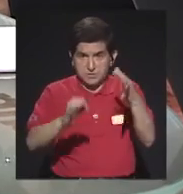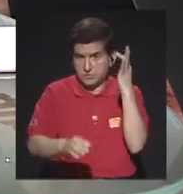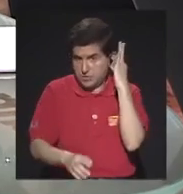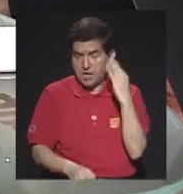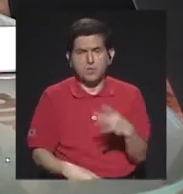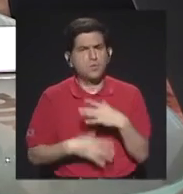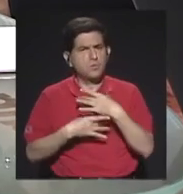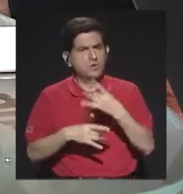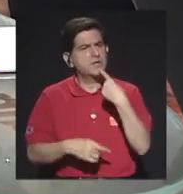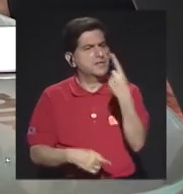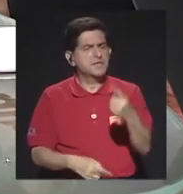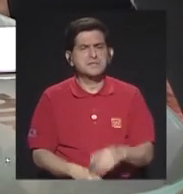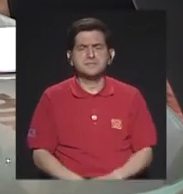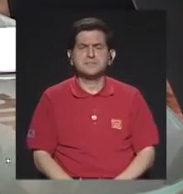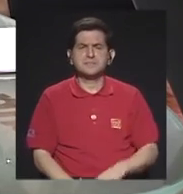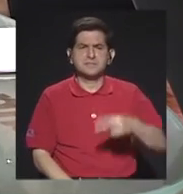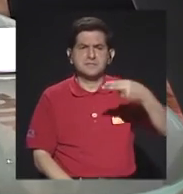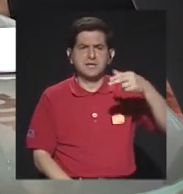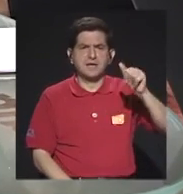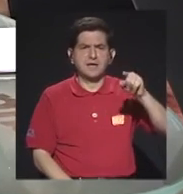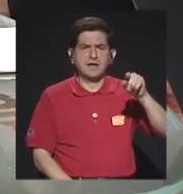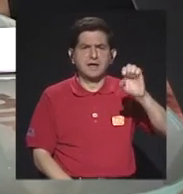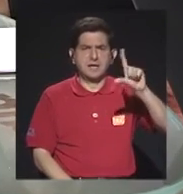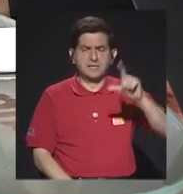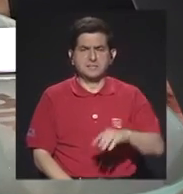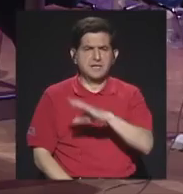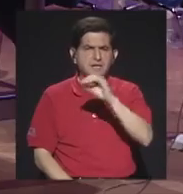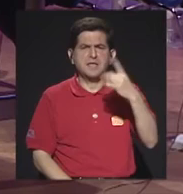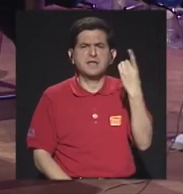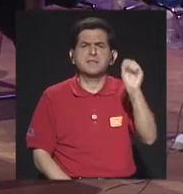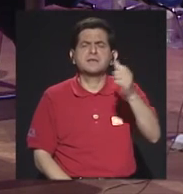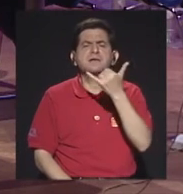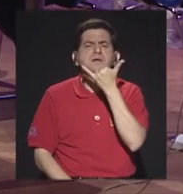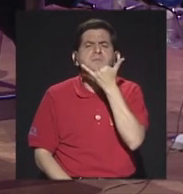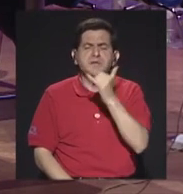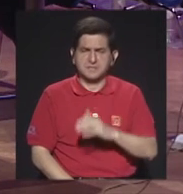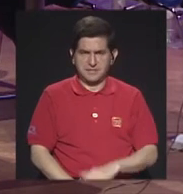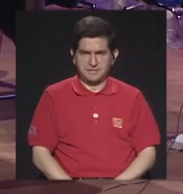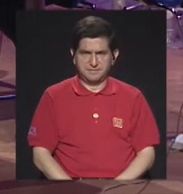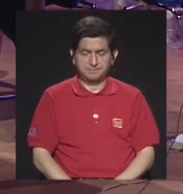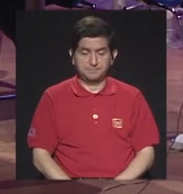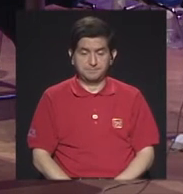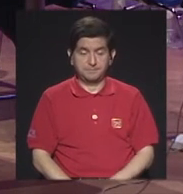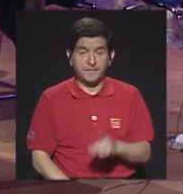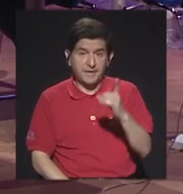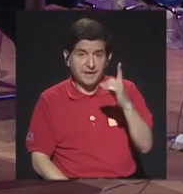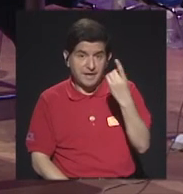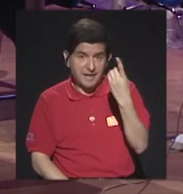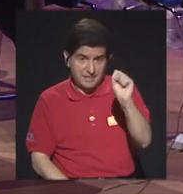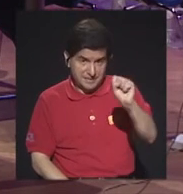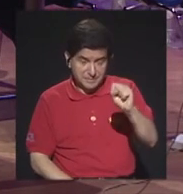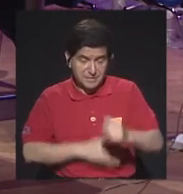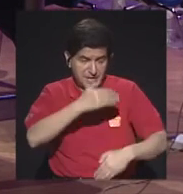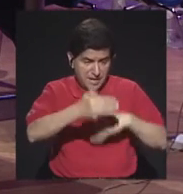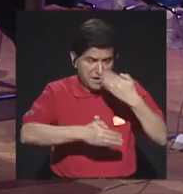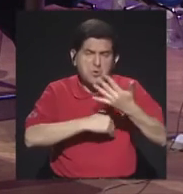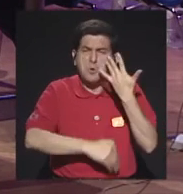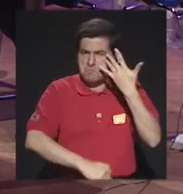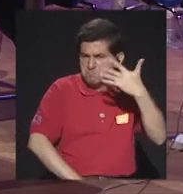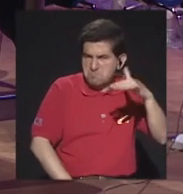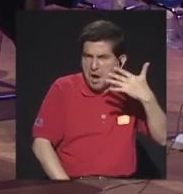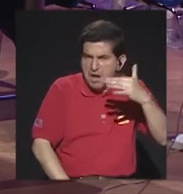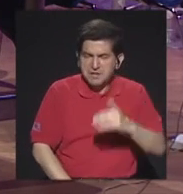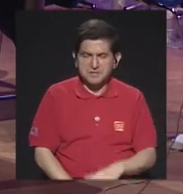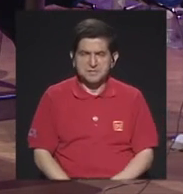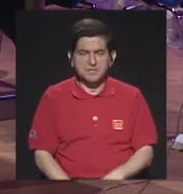planteando Hazel desde Escazú. ¿Qué pasa en Desamparados? Bueno, en Desamparados el proceso fue parecido